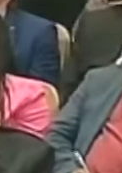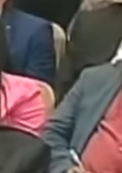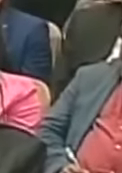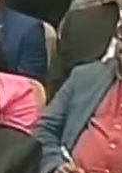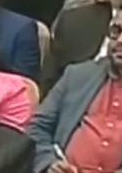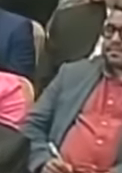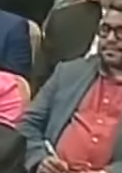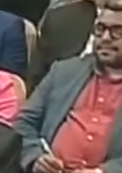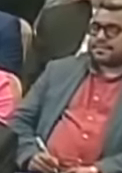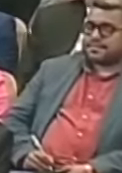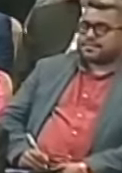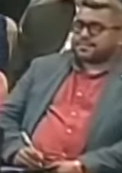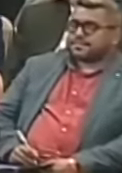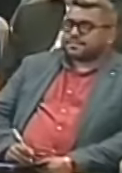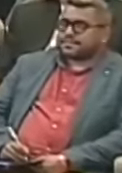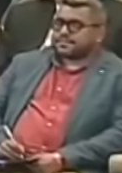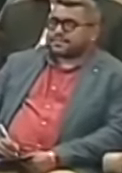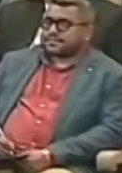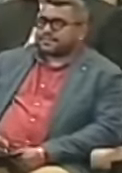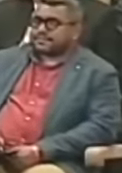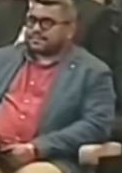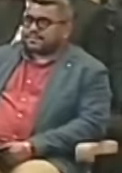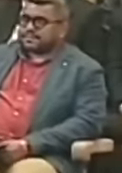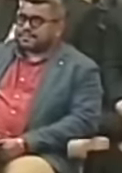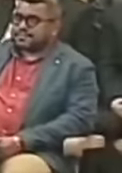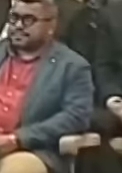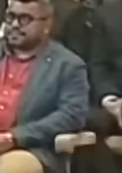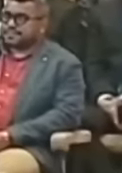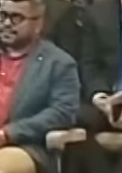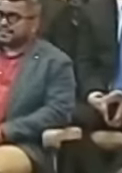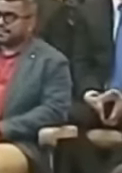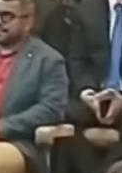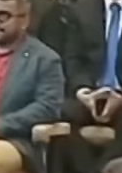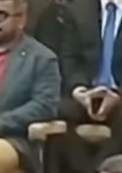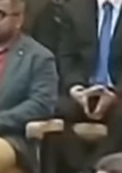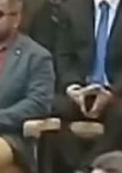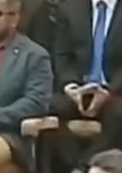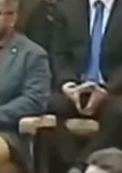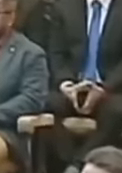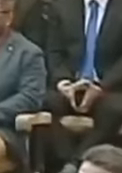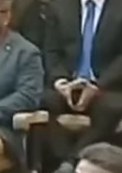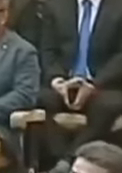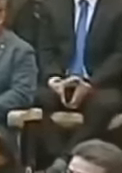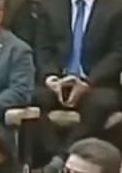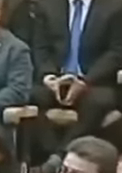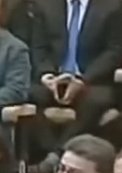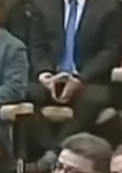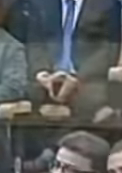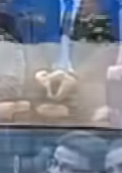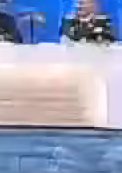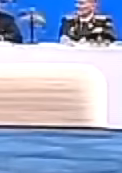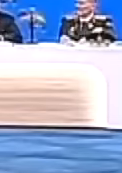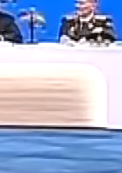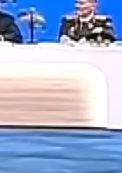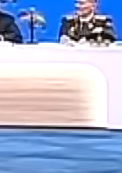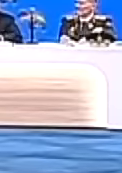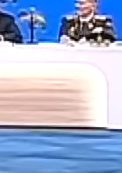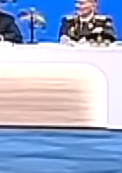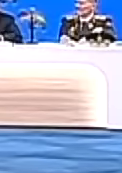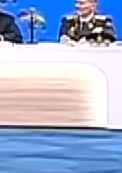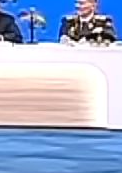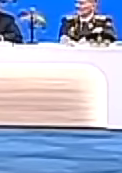estudiar, conocer, el decline del Imperio Británico. luego de los crímenes que cometió contra la